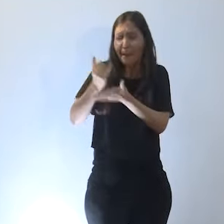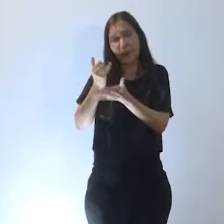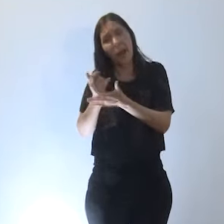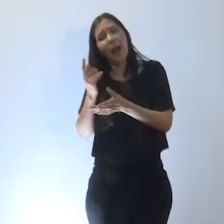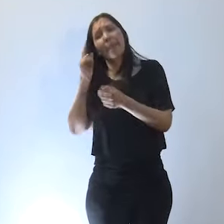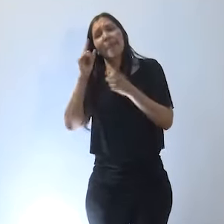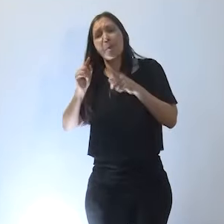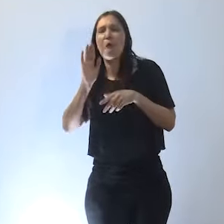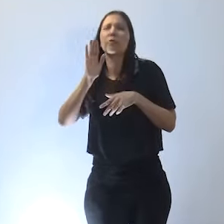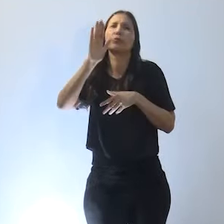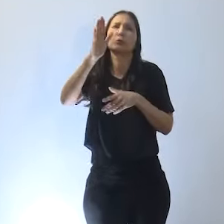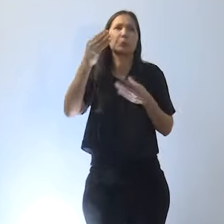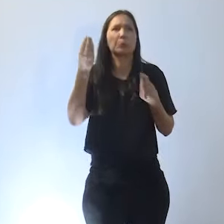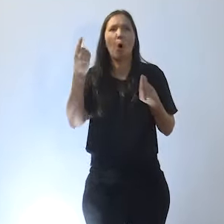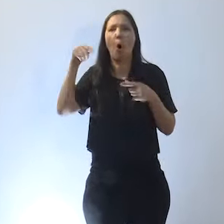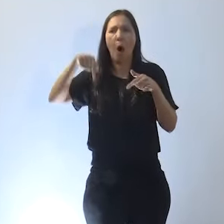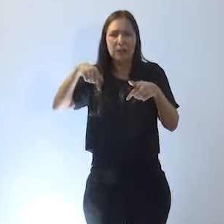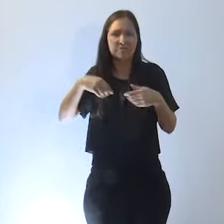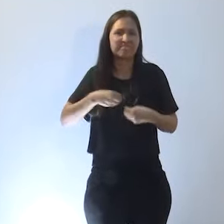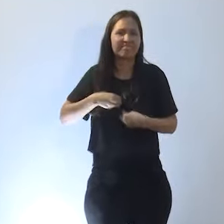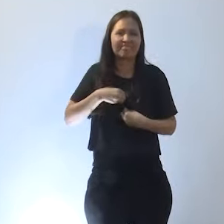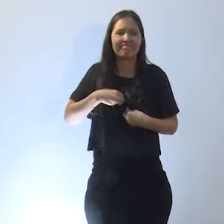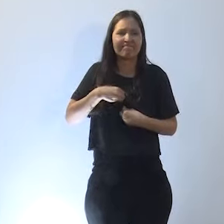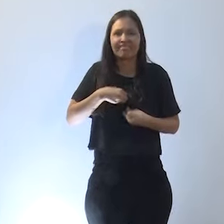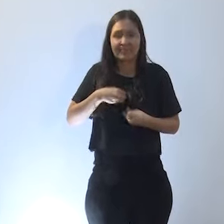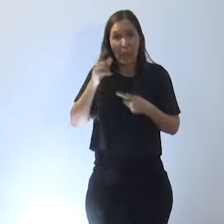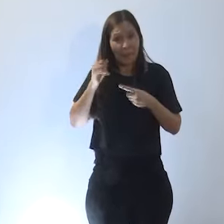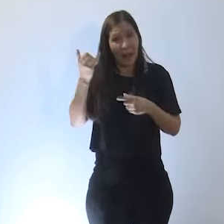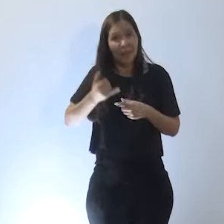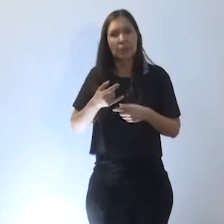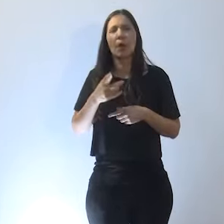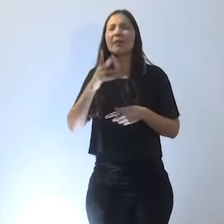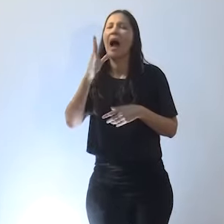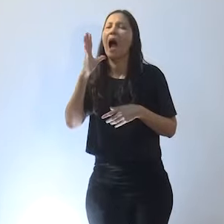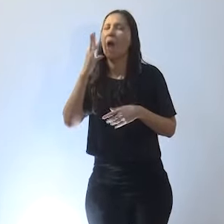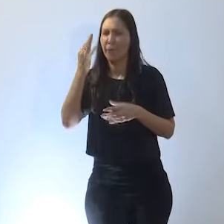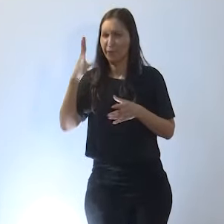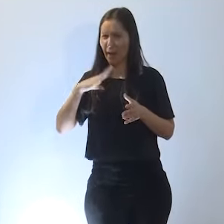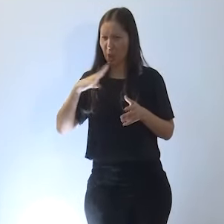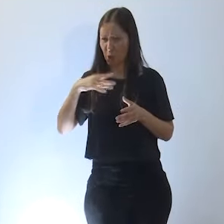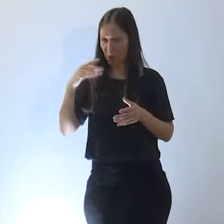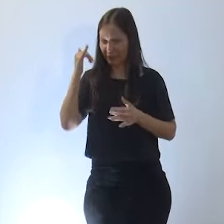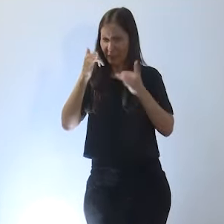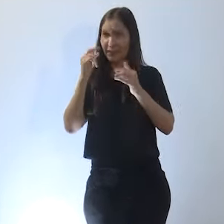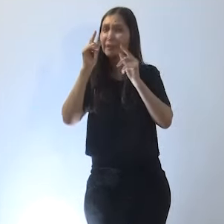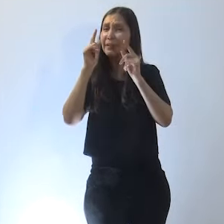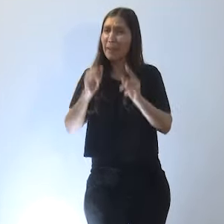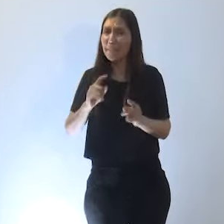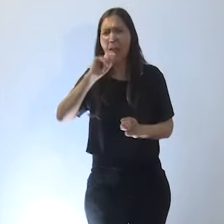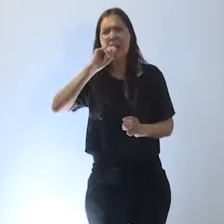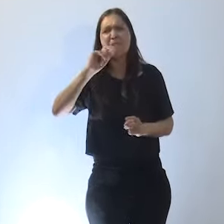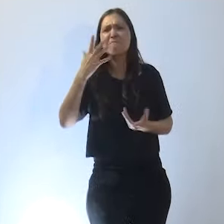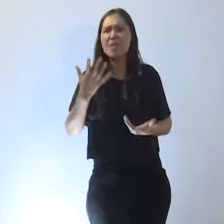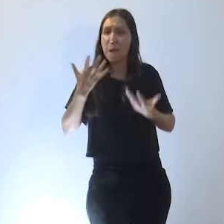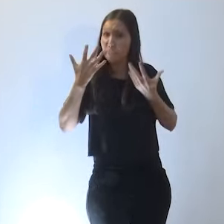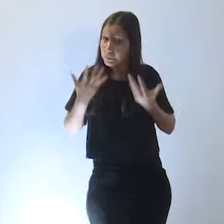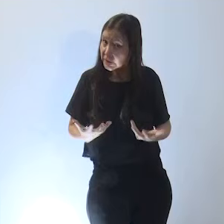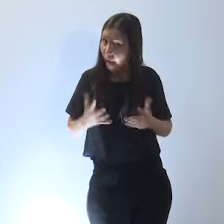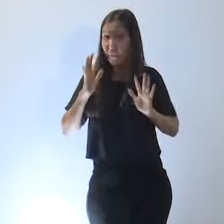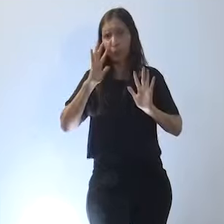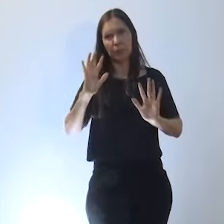muchísimas otras cosas y una cosa que no dije que me parece que es importante tener en cuenta Cuánto pesa la envidia también Cuánto pesa la